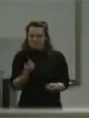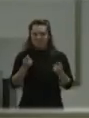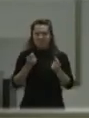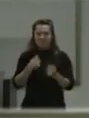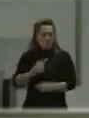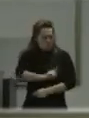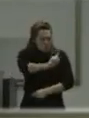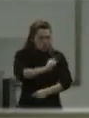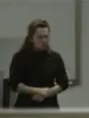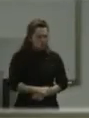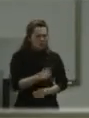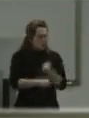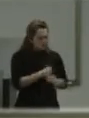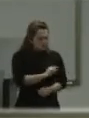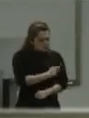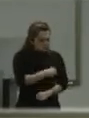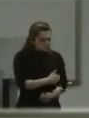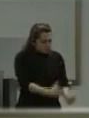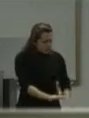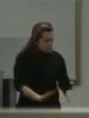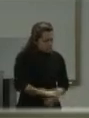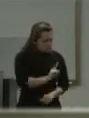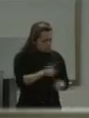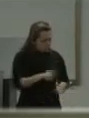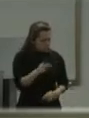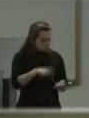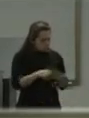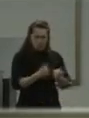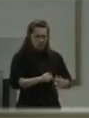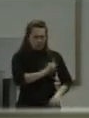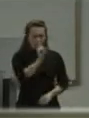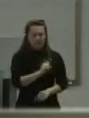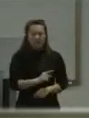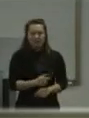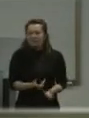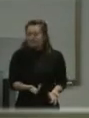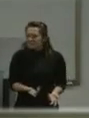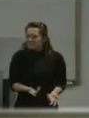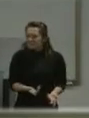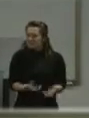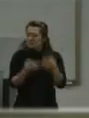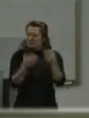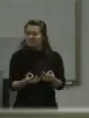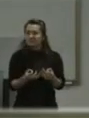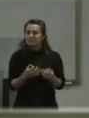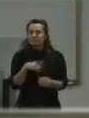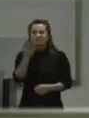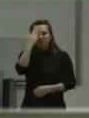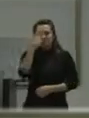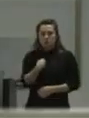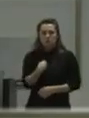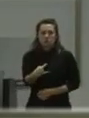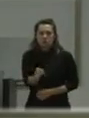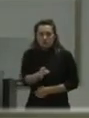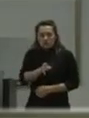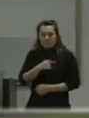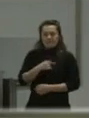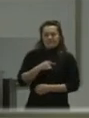decimos no Esa no es la edad para tener novio o Esa no es la para tener novia pero en realidad digamos que la atracción y el tema